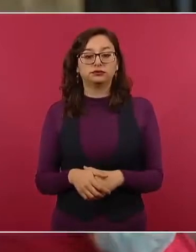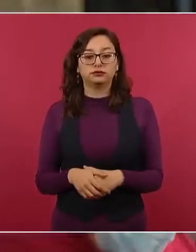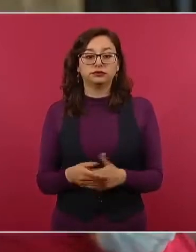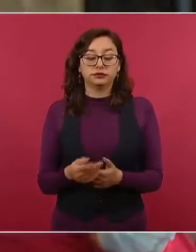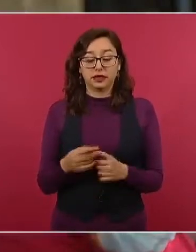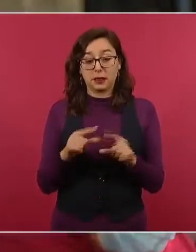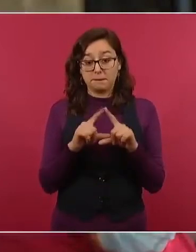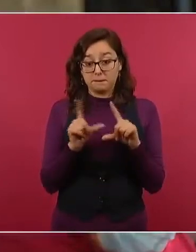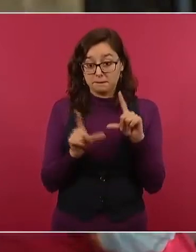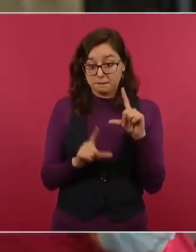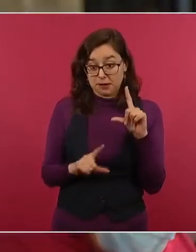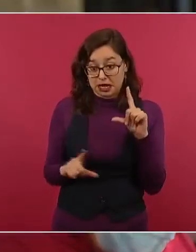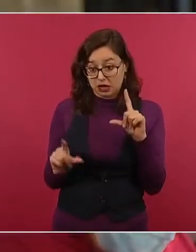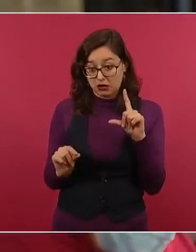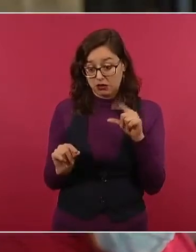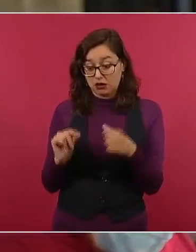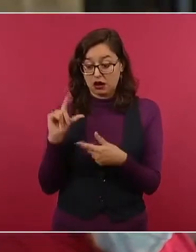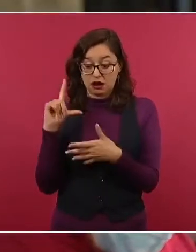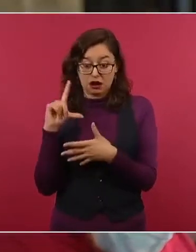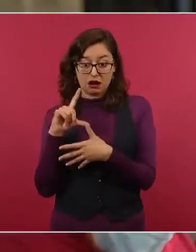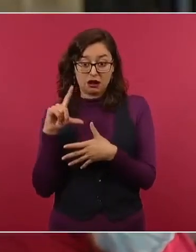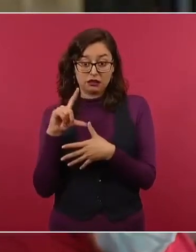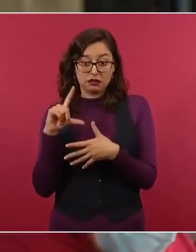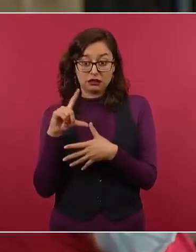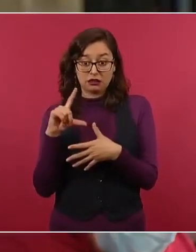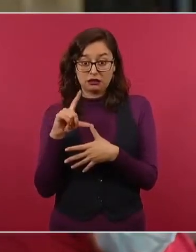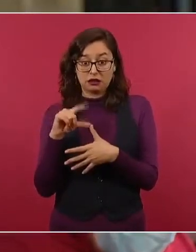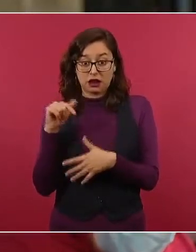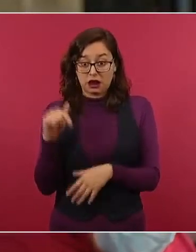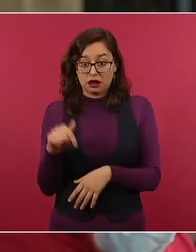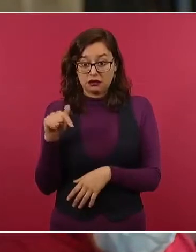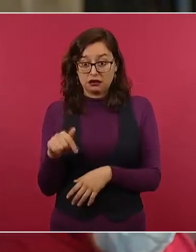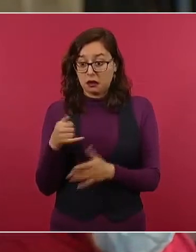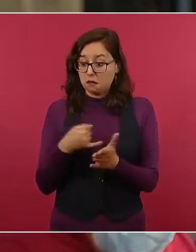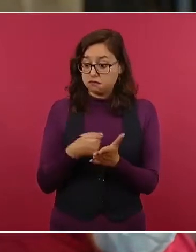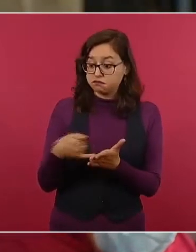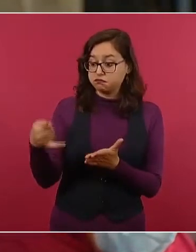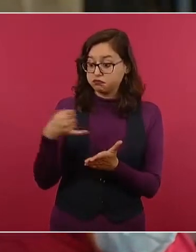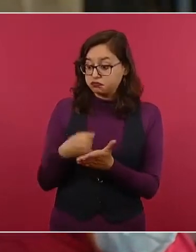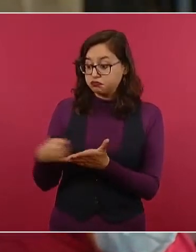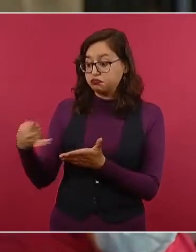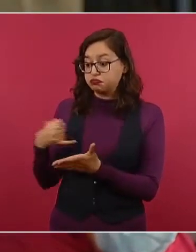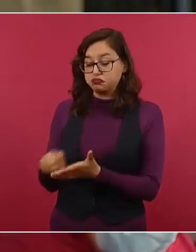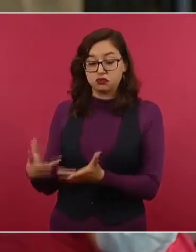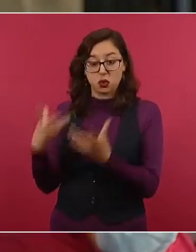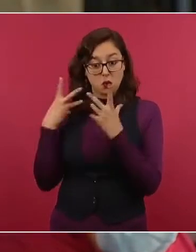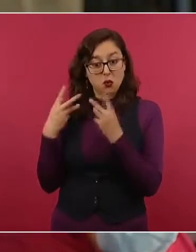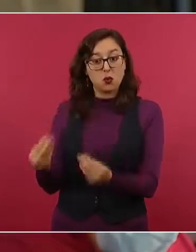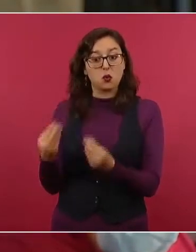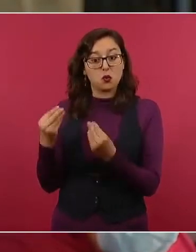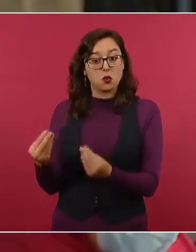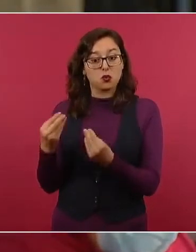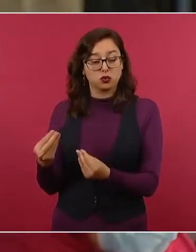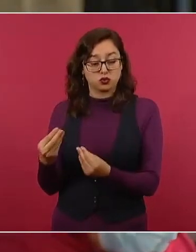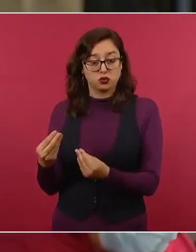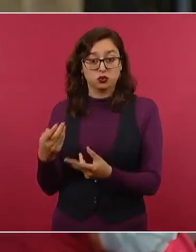latinoamericanos, son prácticamente los que producen la mayor cantidad de alimentos en el mundo. Y sin embargo, nuestro país no